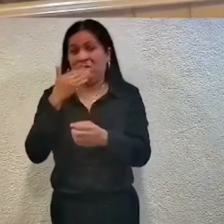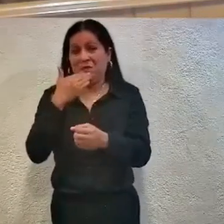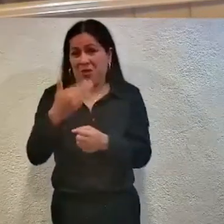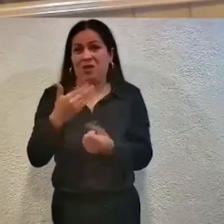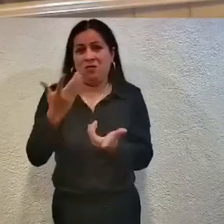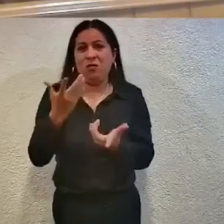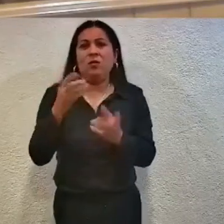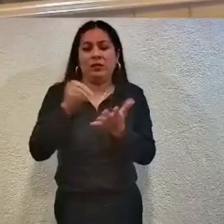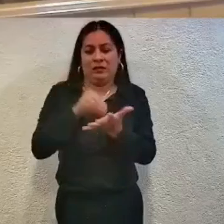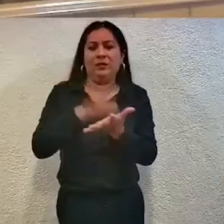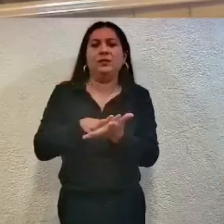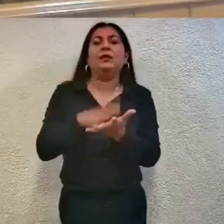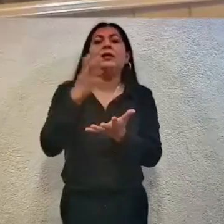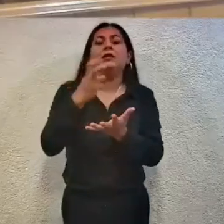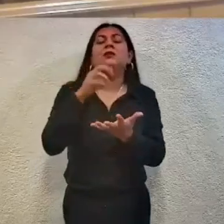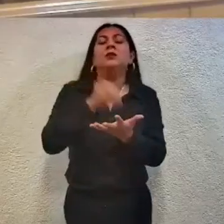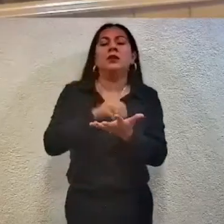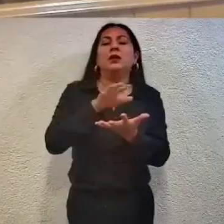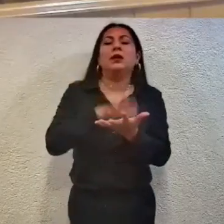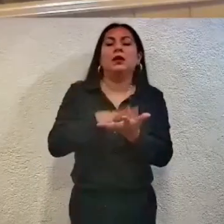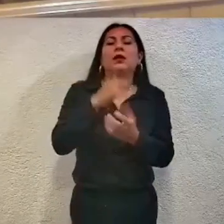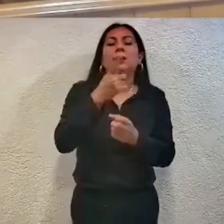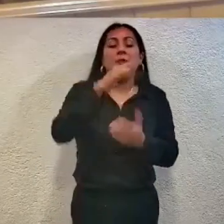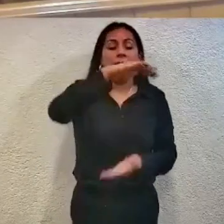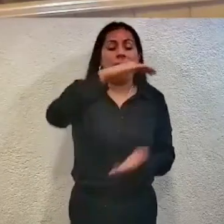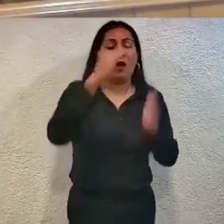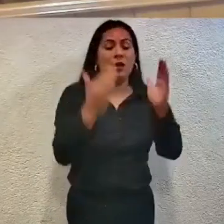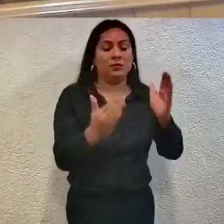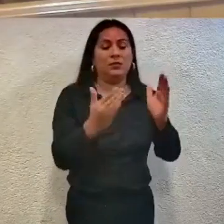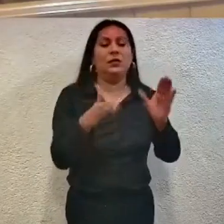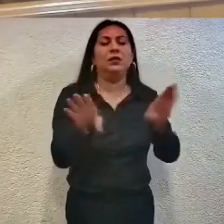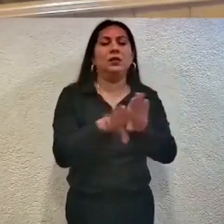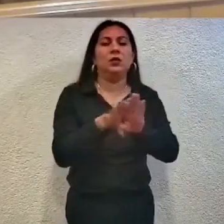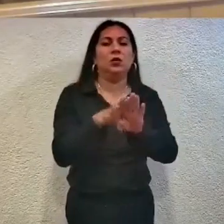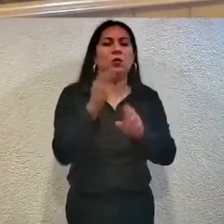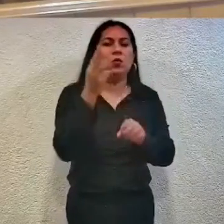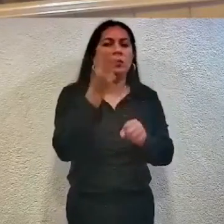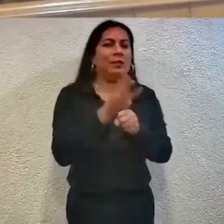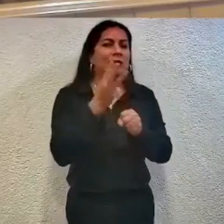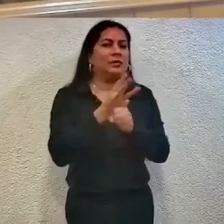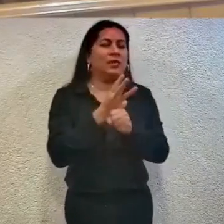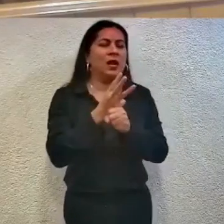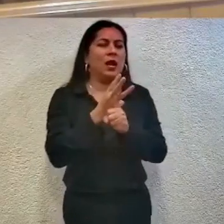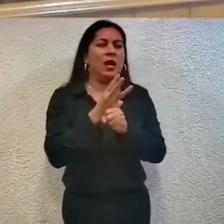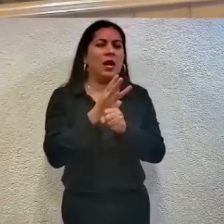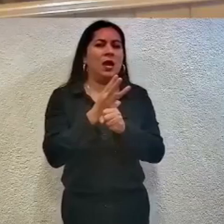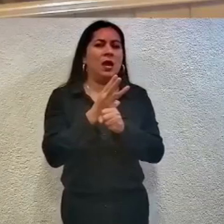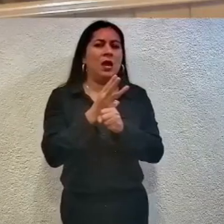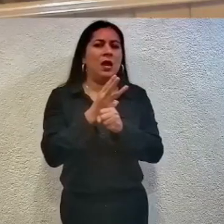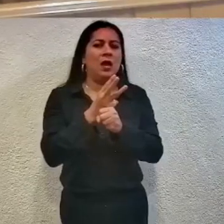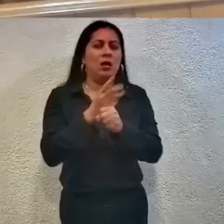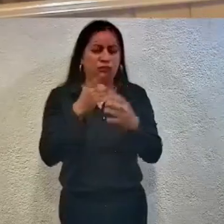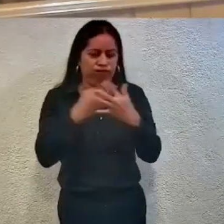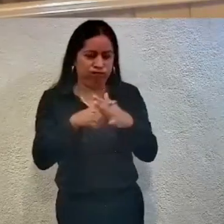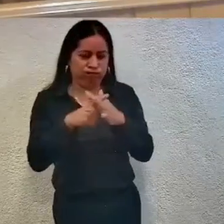y Procedimientos Electorales. Ello porque quedó acreditado que la primera casilla fungió como